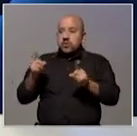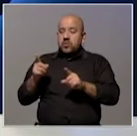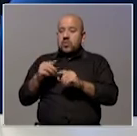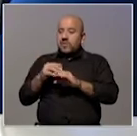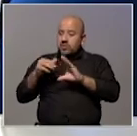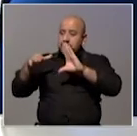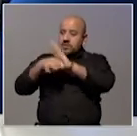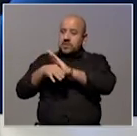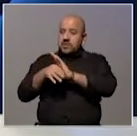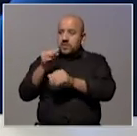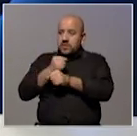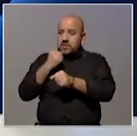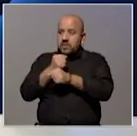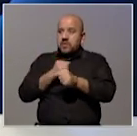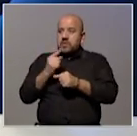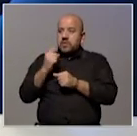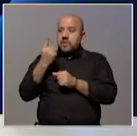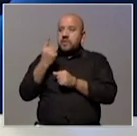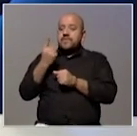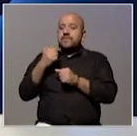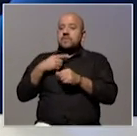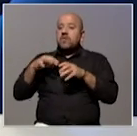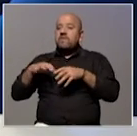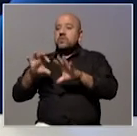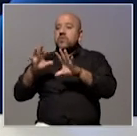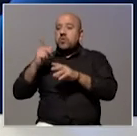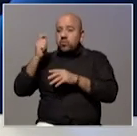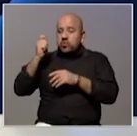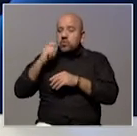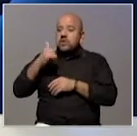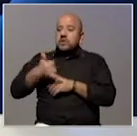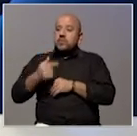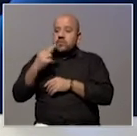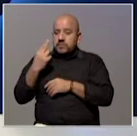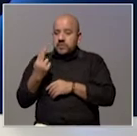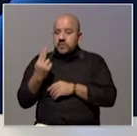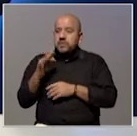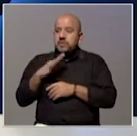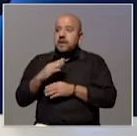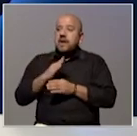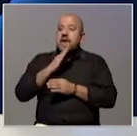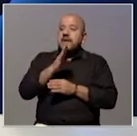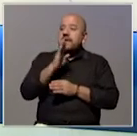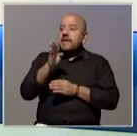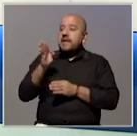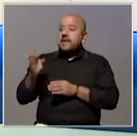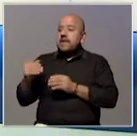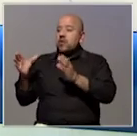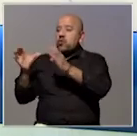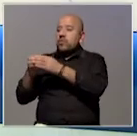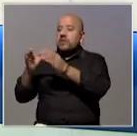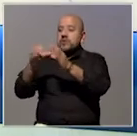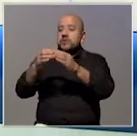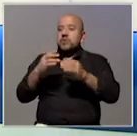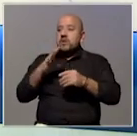año una sola vez tuve que los funcionarios públicos tenemos permiso para salir a condiciones sociales el tema es que hay